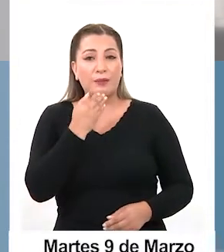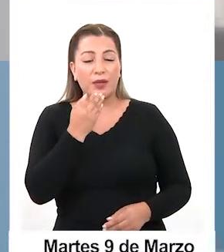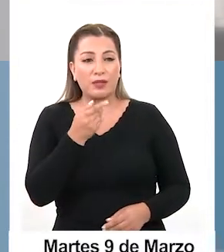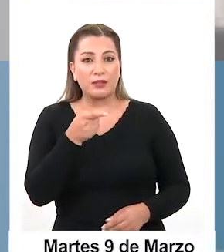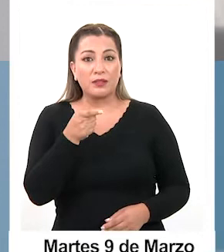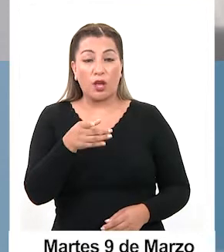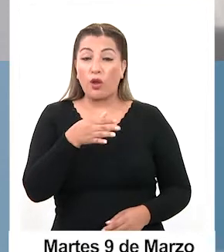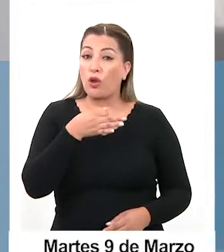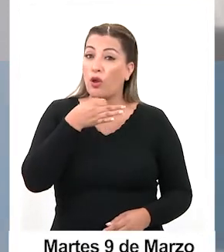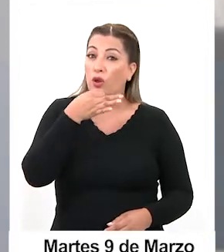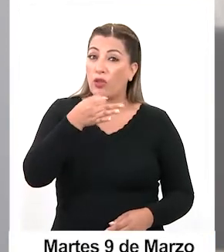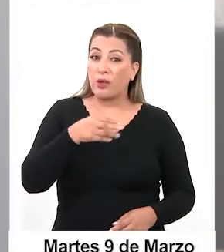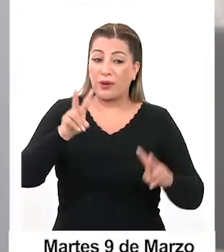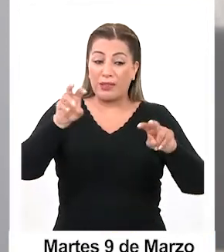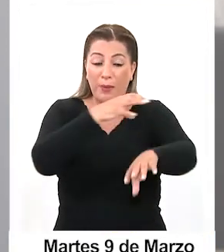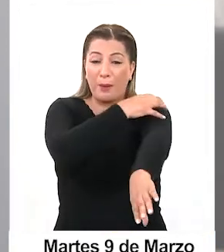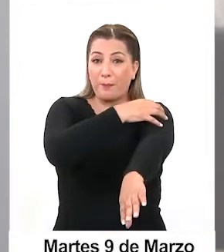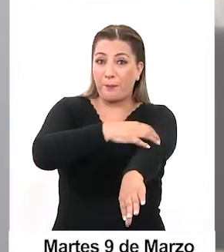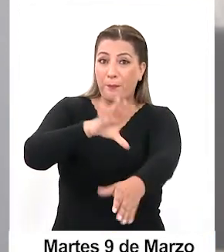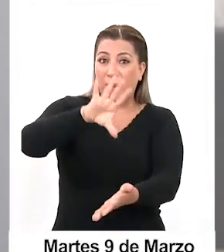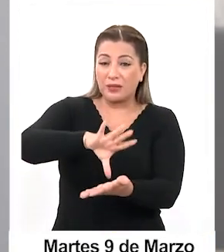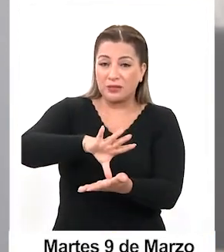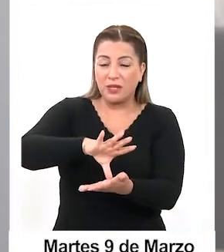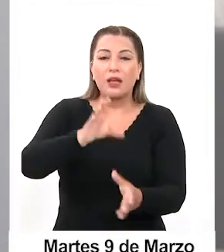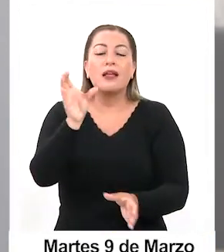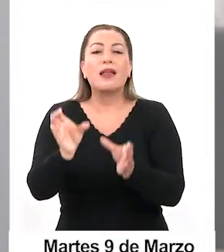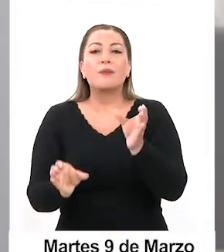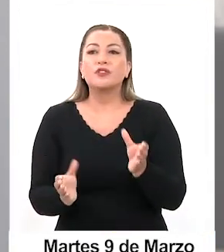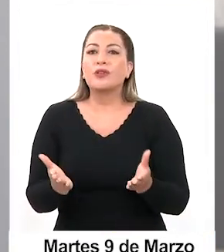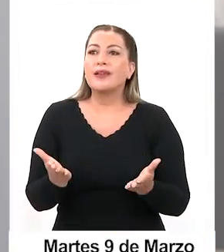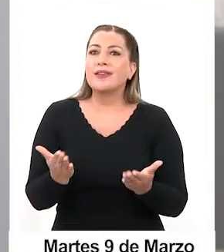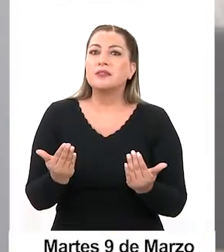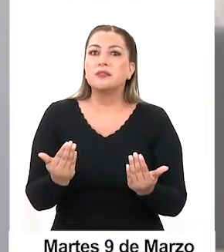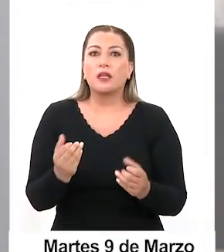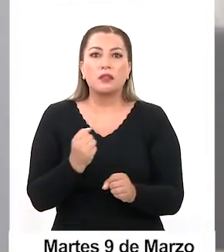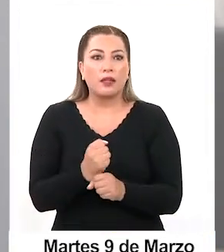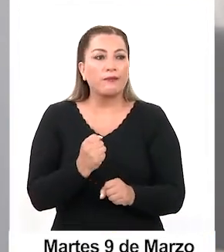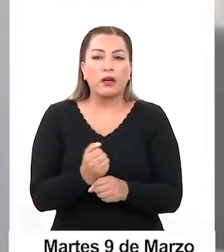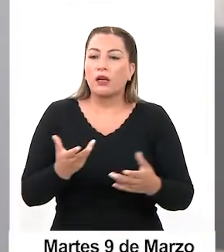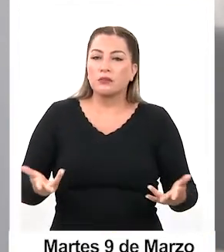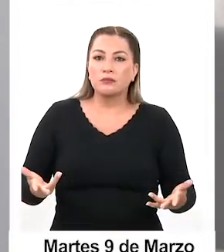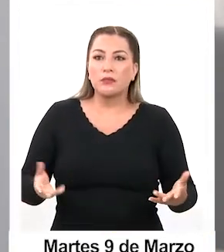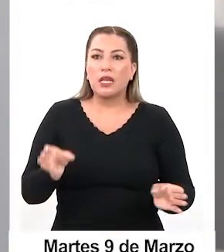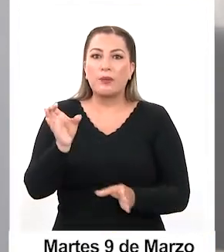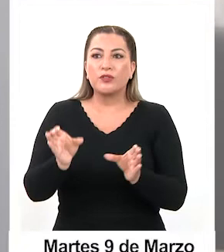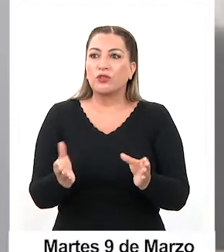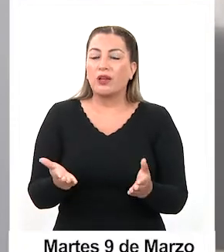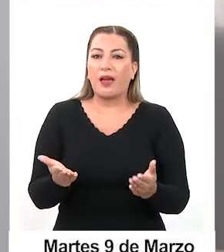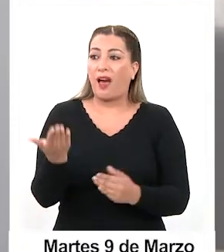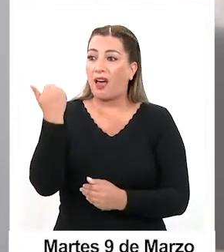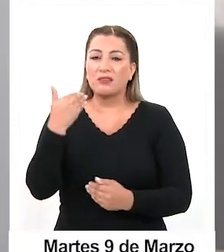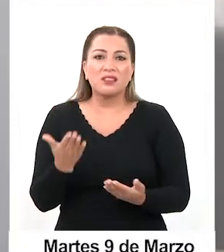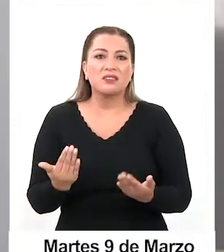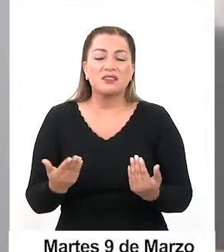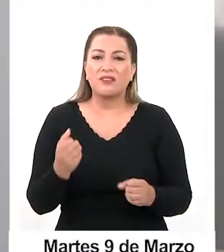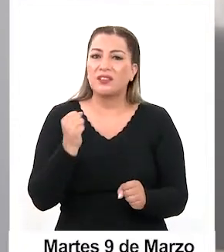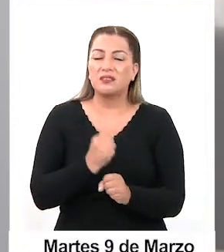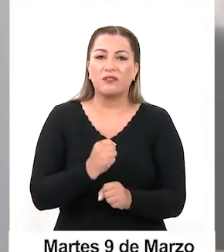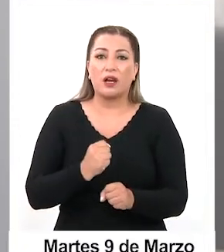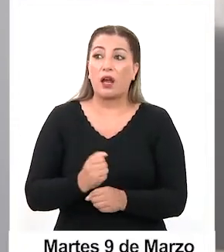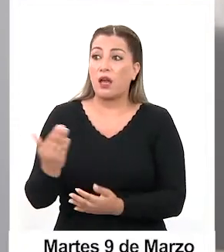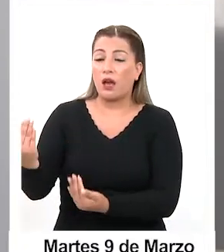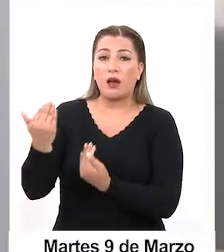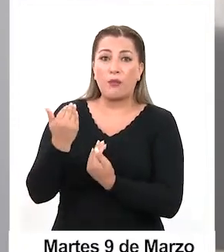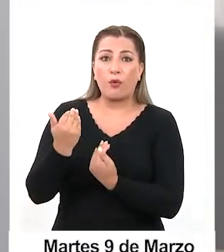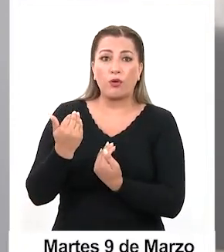esto lo vimos a nivel país, la gente necesitaba trabajar, la gente necesitaba, digamos, apoyos para poder sostenerse